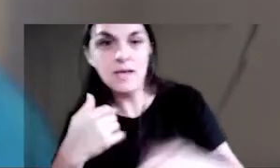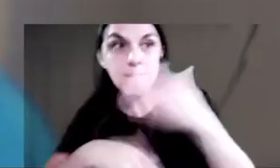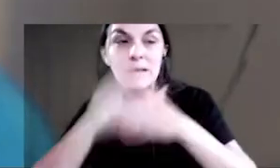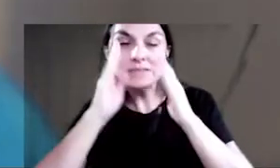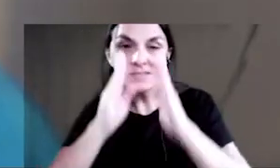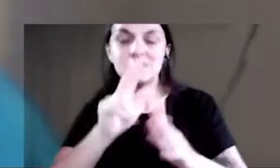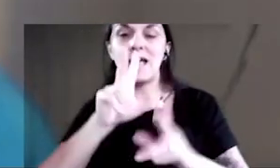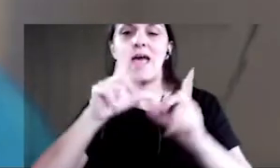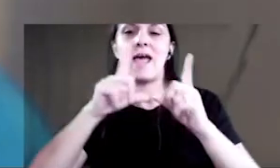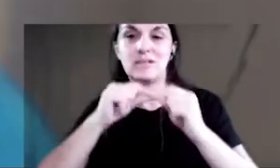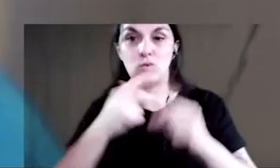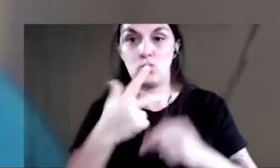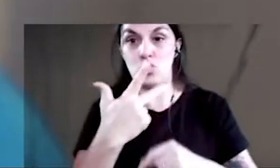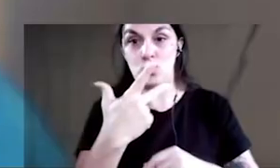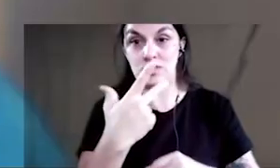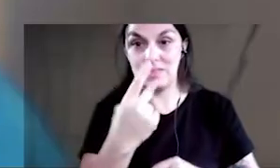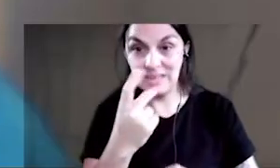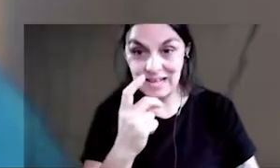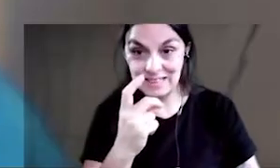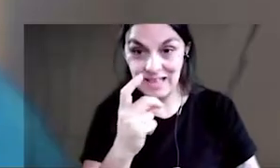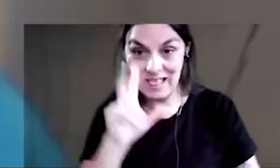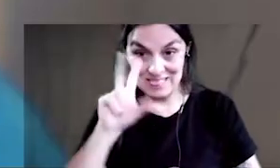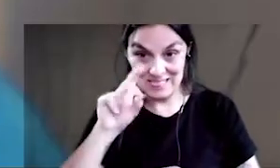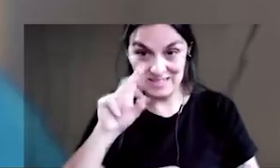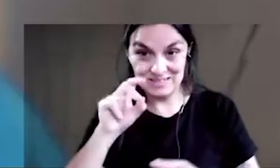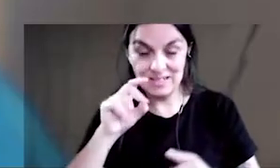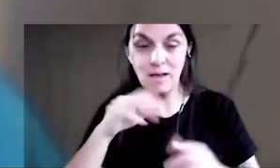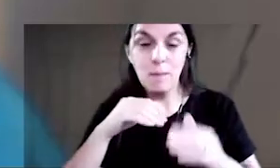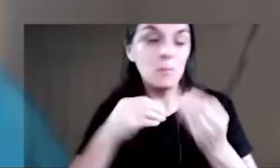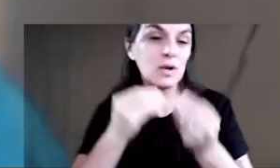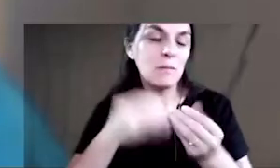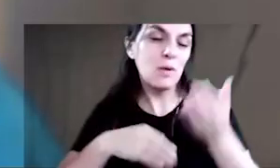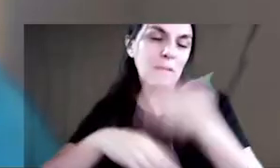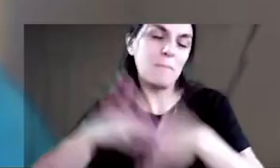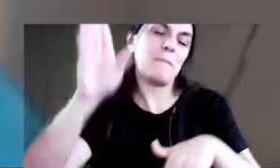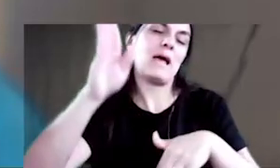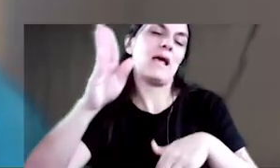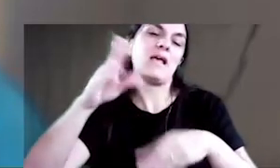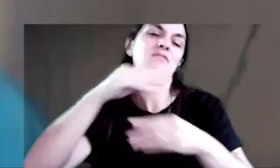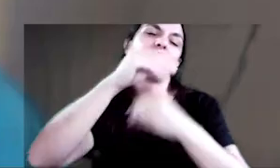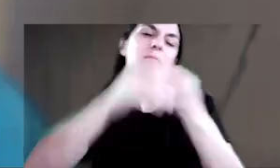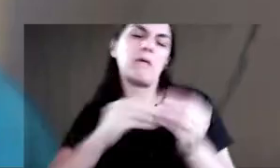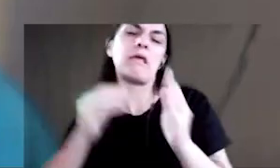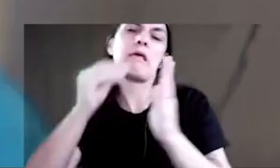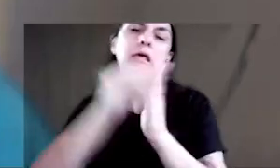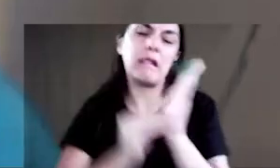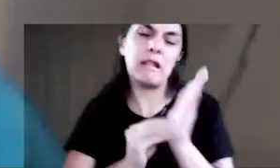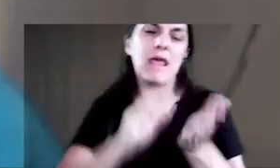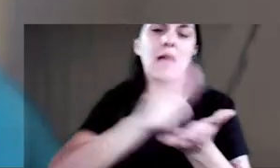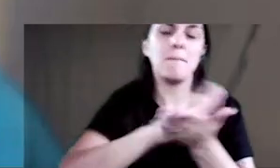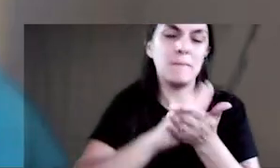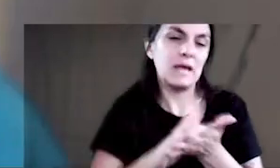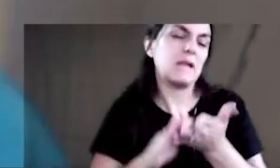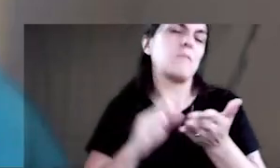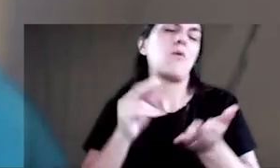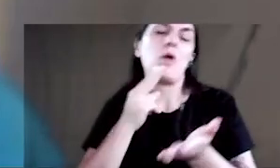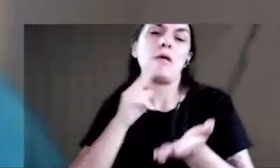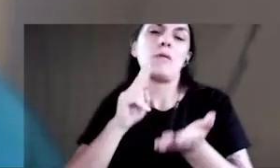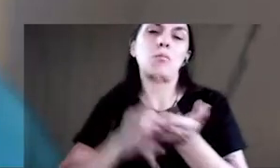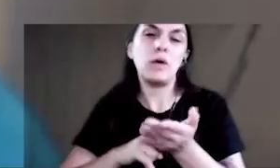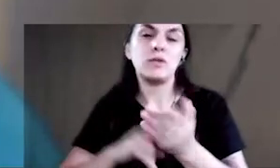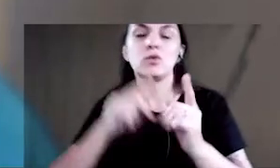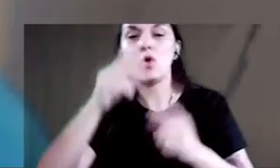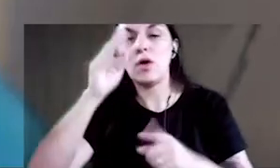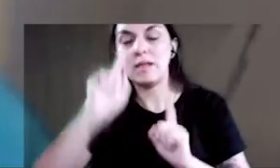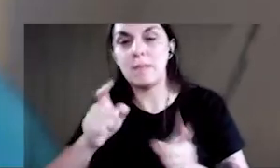30, precisamente por estas variaciones en el mínimo no imponible, en la carga de familia, y después en el artículo 30 los incisos